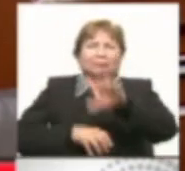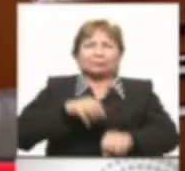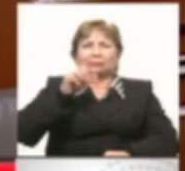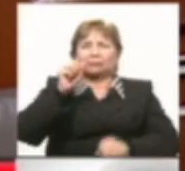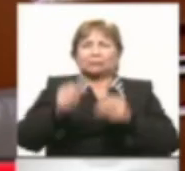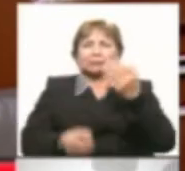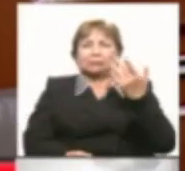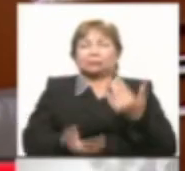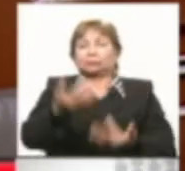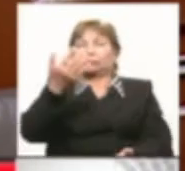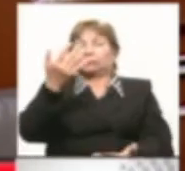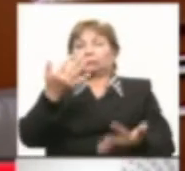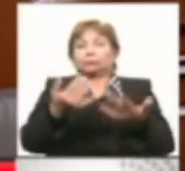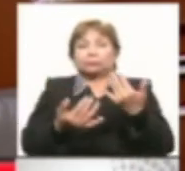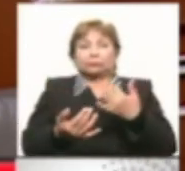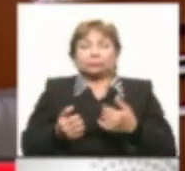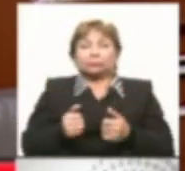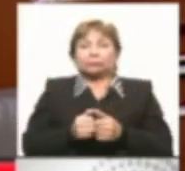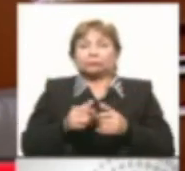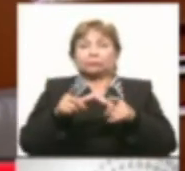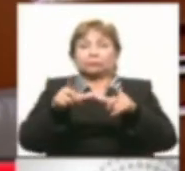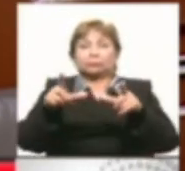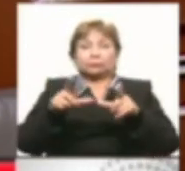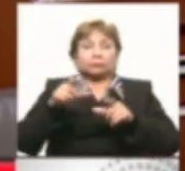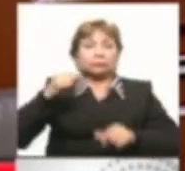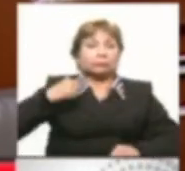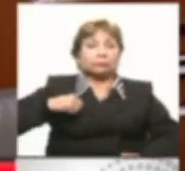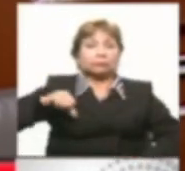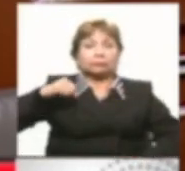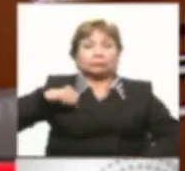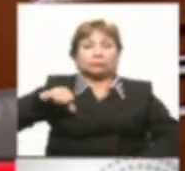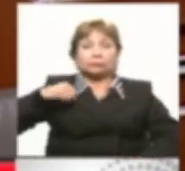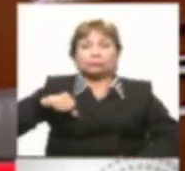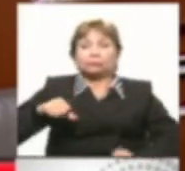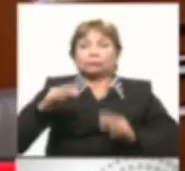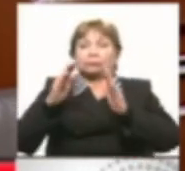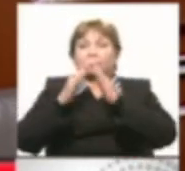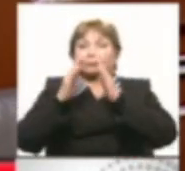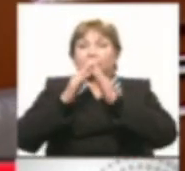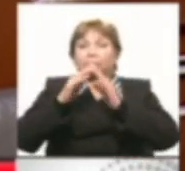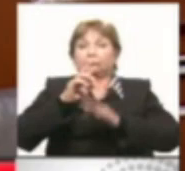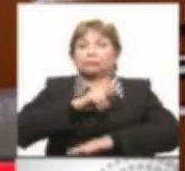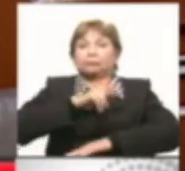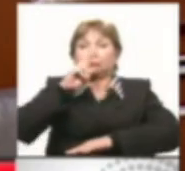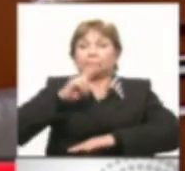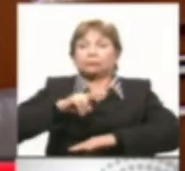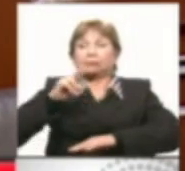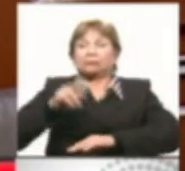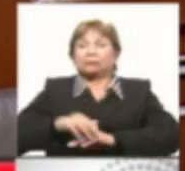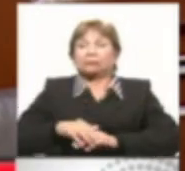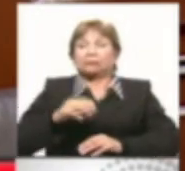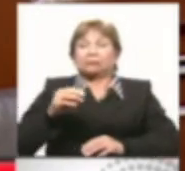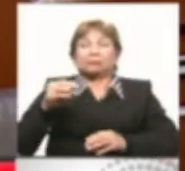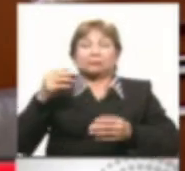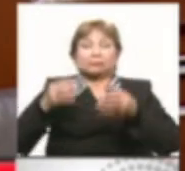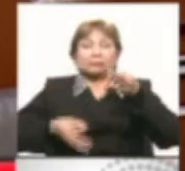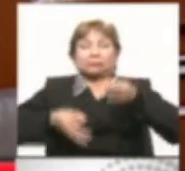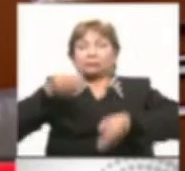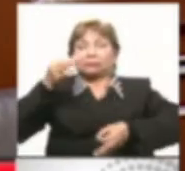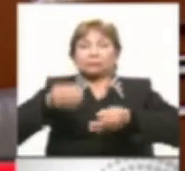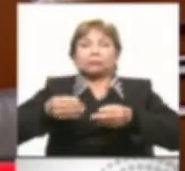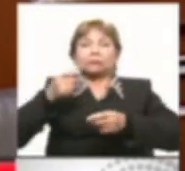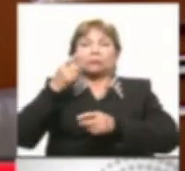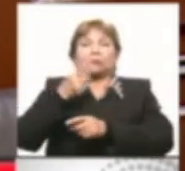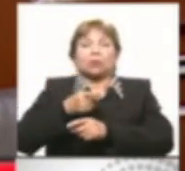e incendio del local de la municipalidad, de la región, de la Corte Superior